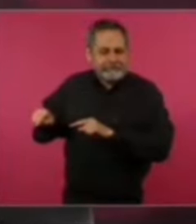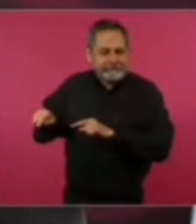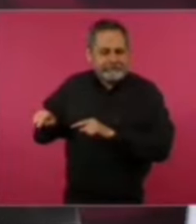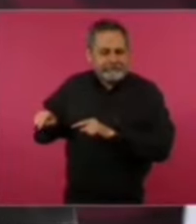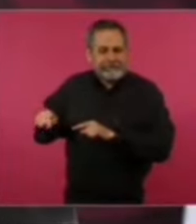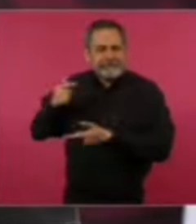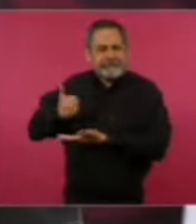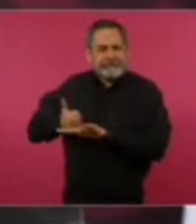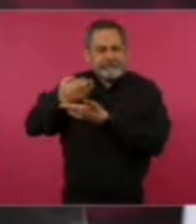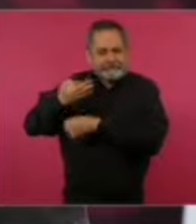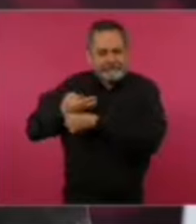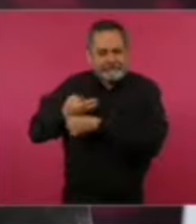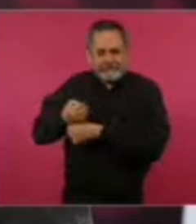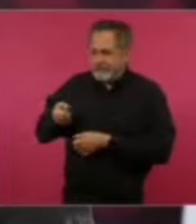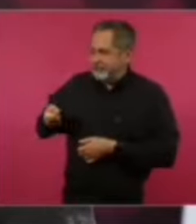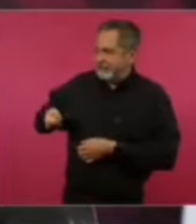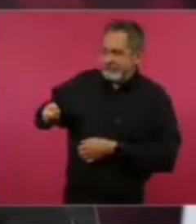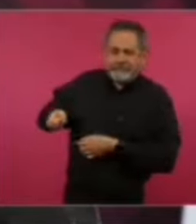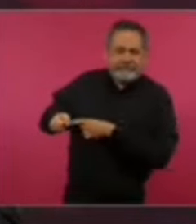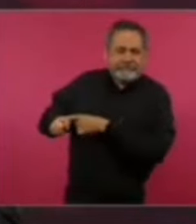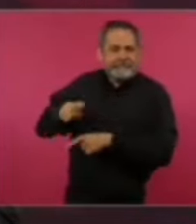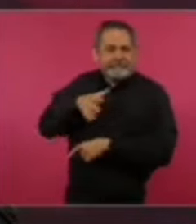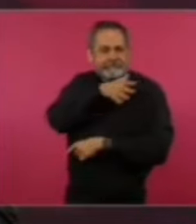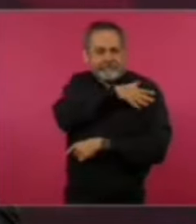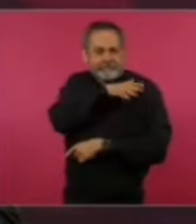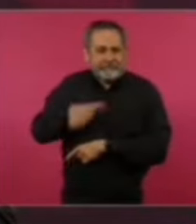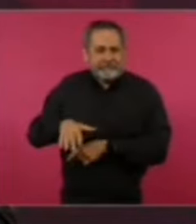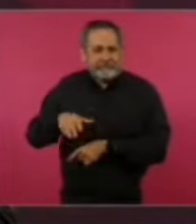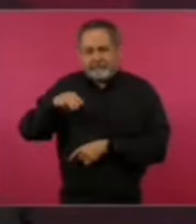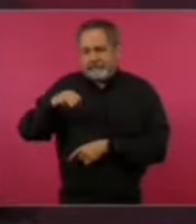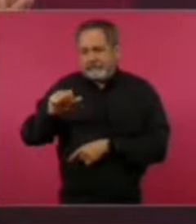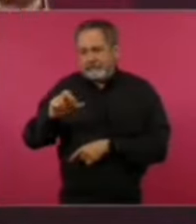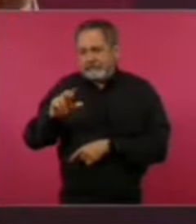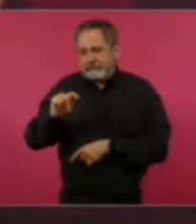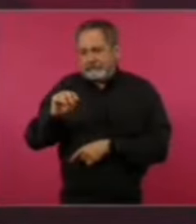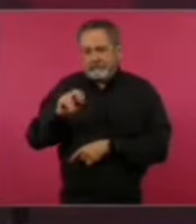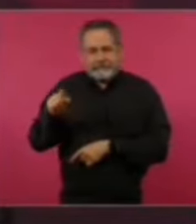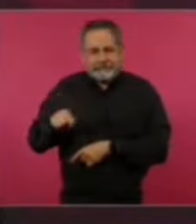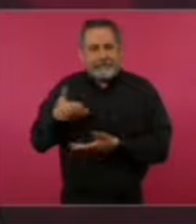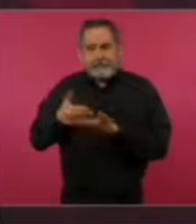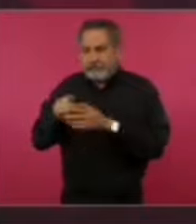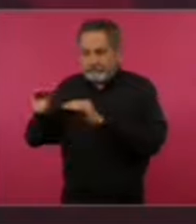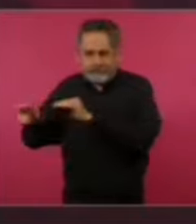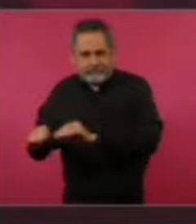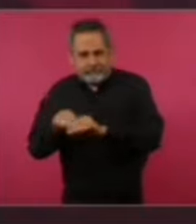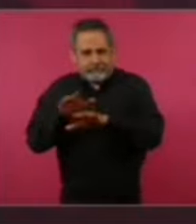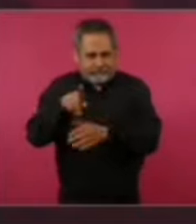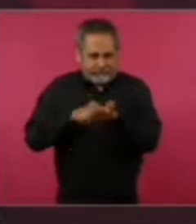mi ayudante, el general Audomaro Martínez, que es ahora el de inteligencia.